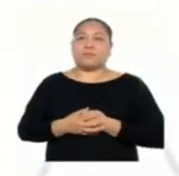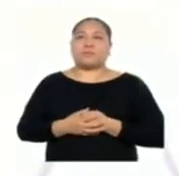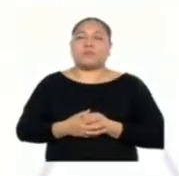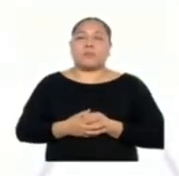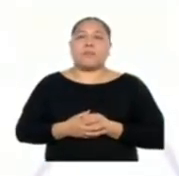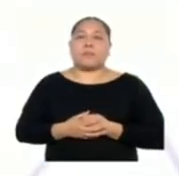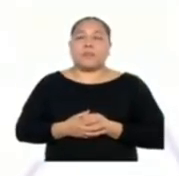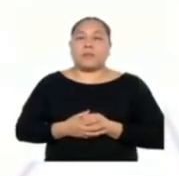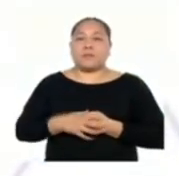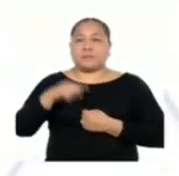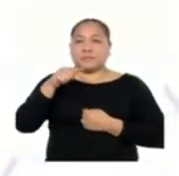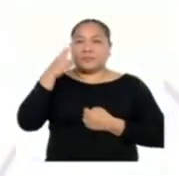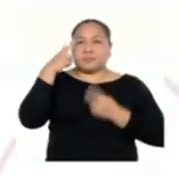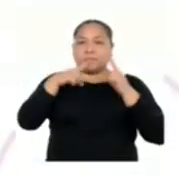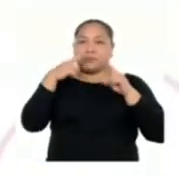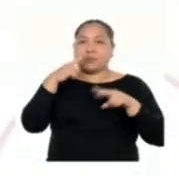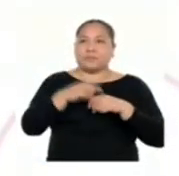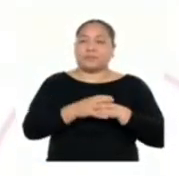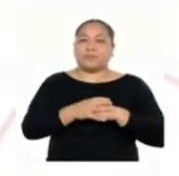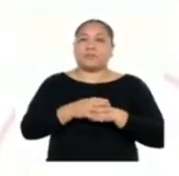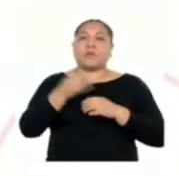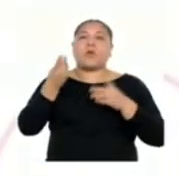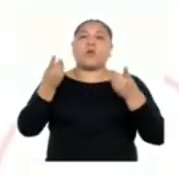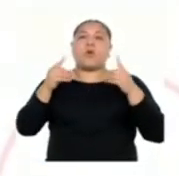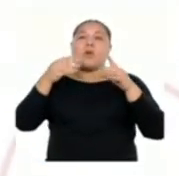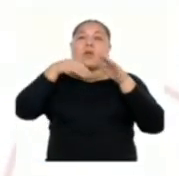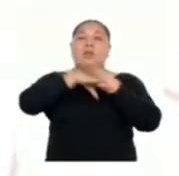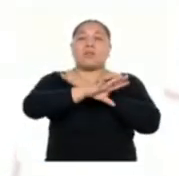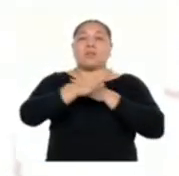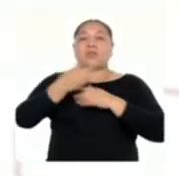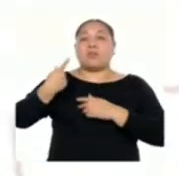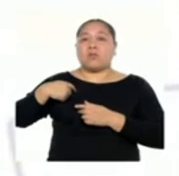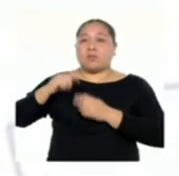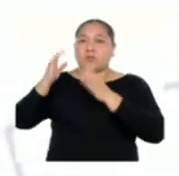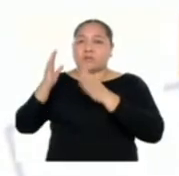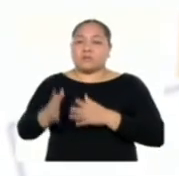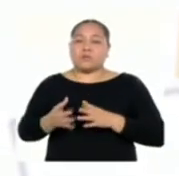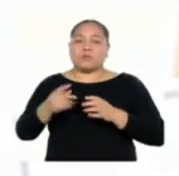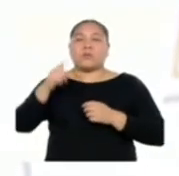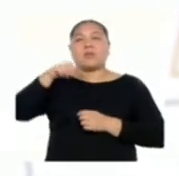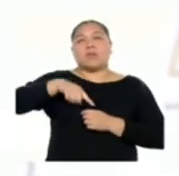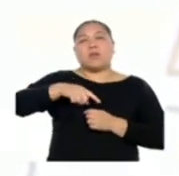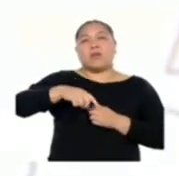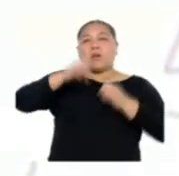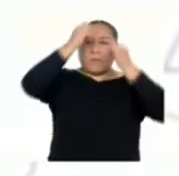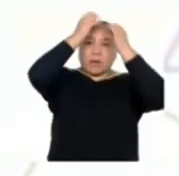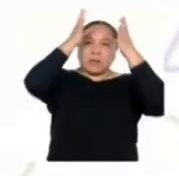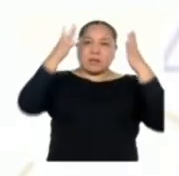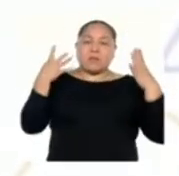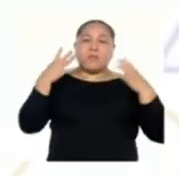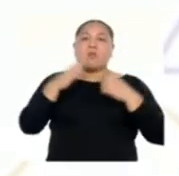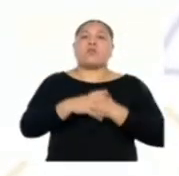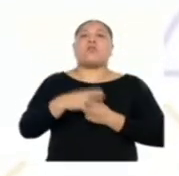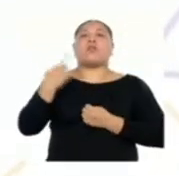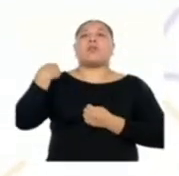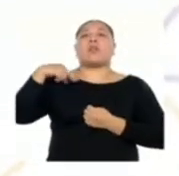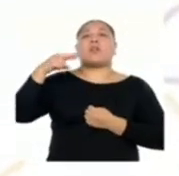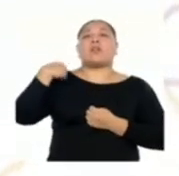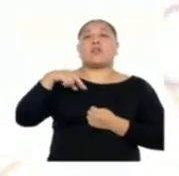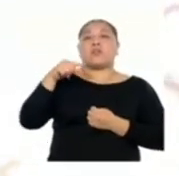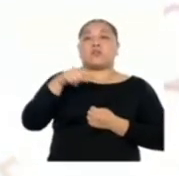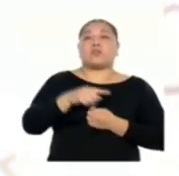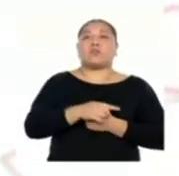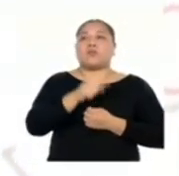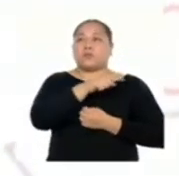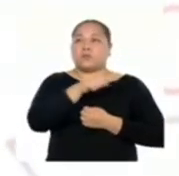Asimismo, desde el inicio de la denominada invasión española, se intentó implementar el matrimonio religioso y civil entre los indígenas. Se